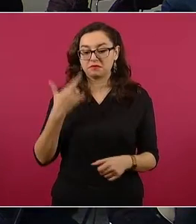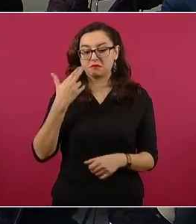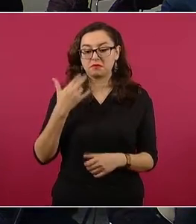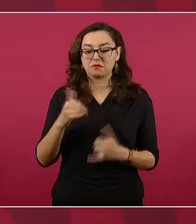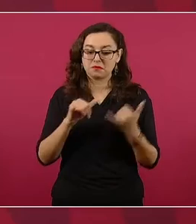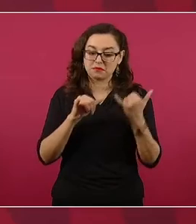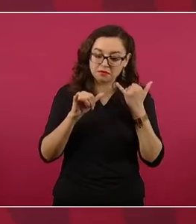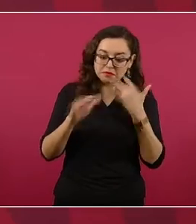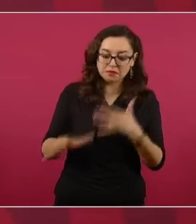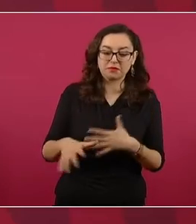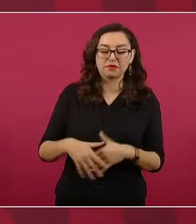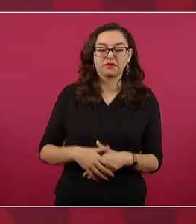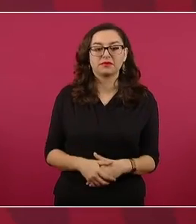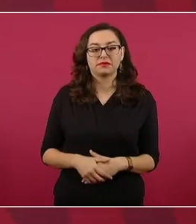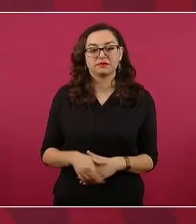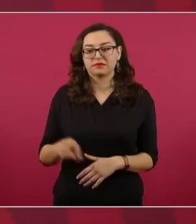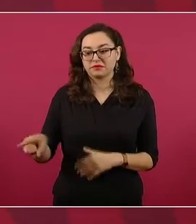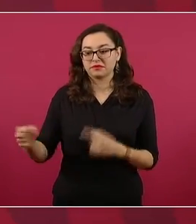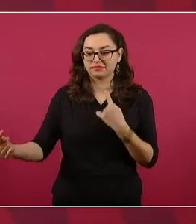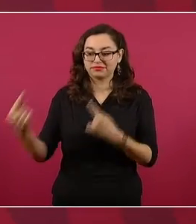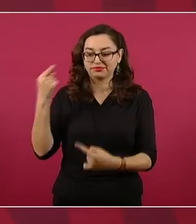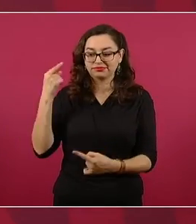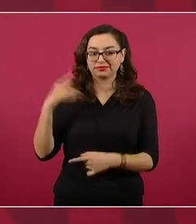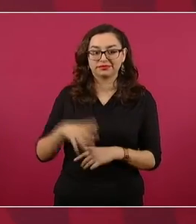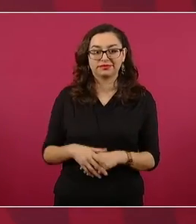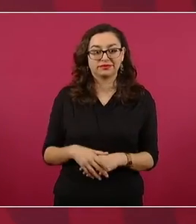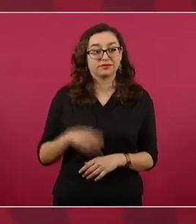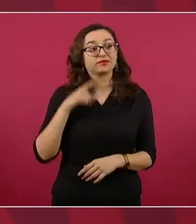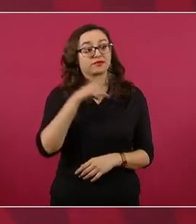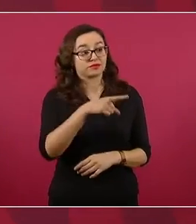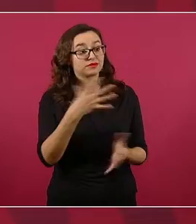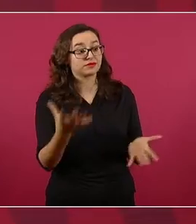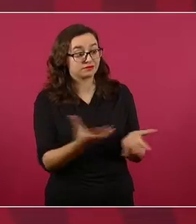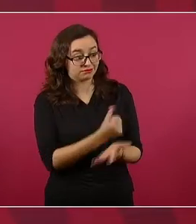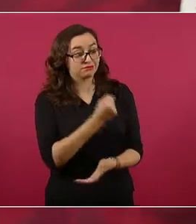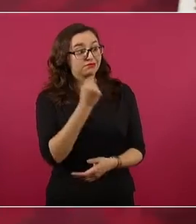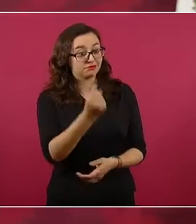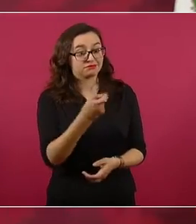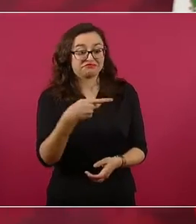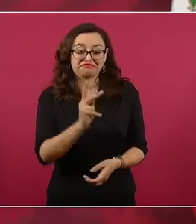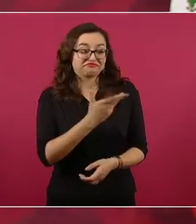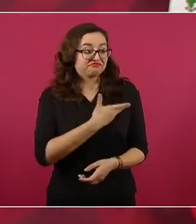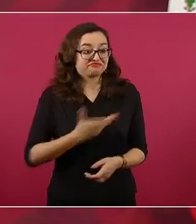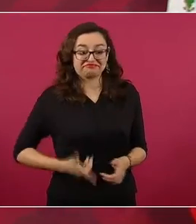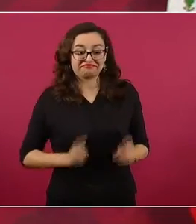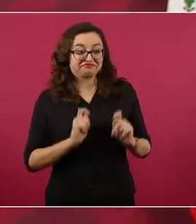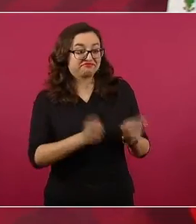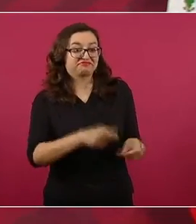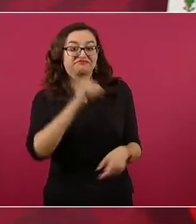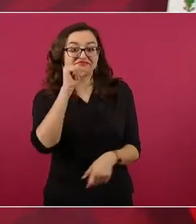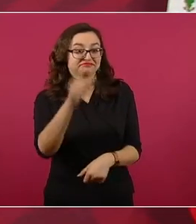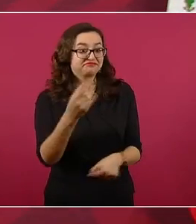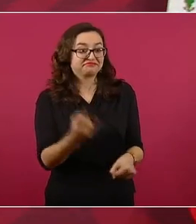saliste pero no ganaste. No, ganaste pero no saliste.